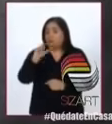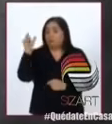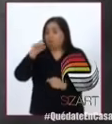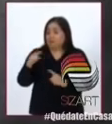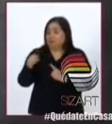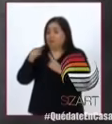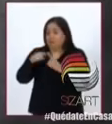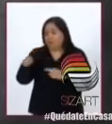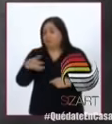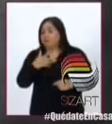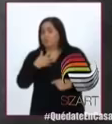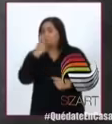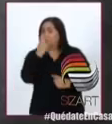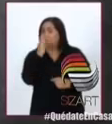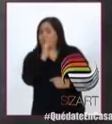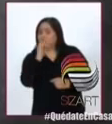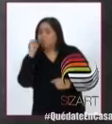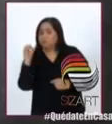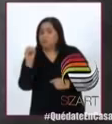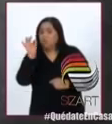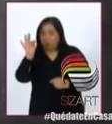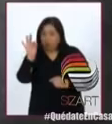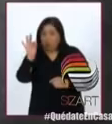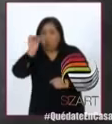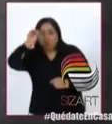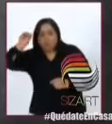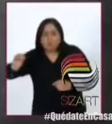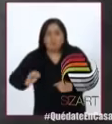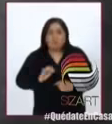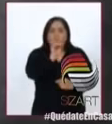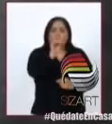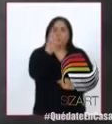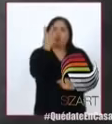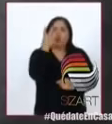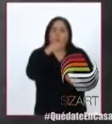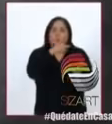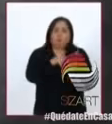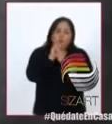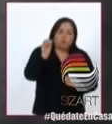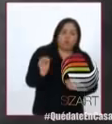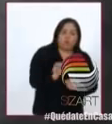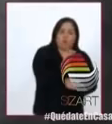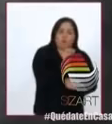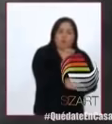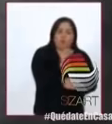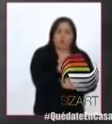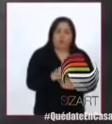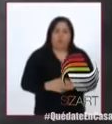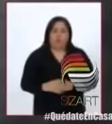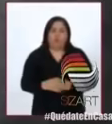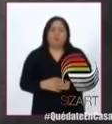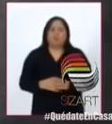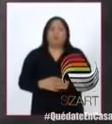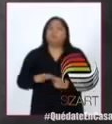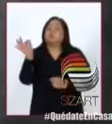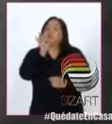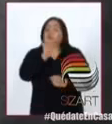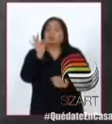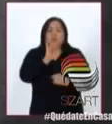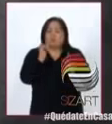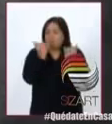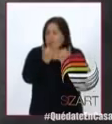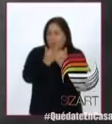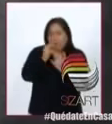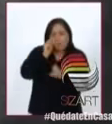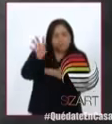divisor tenía dos ceros, el punto decimal se recorrió dos lugares hacia la izquierda. Si siguiéramos esta